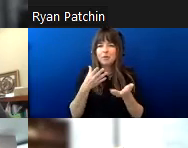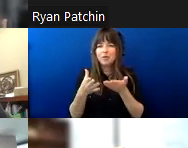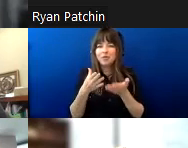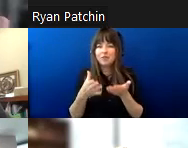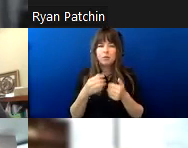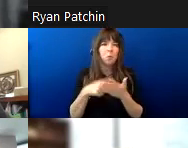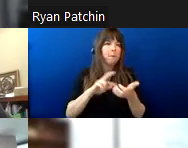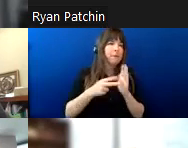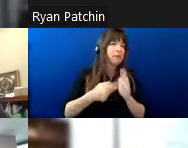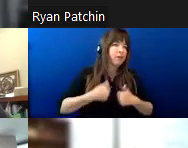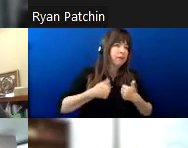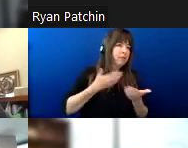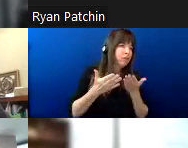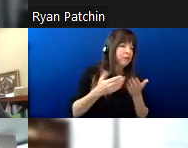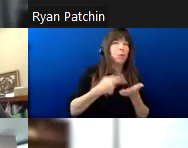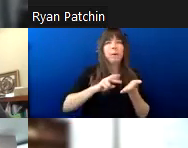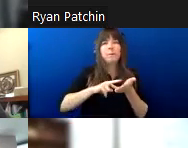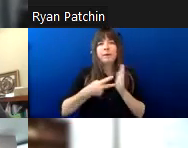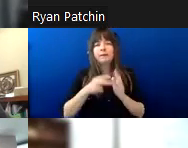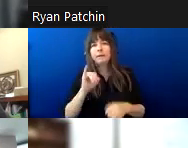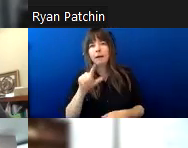es cuáles son los